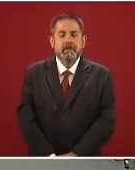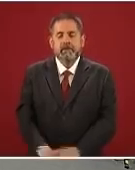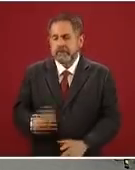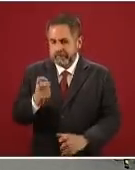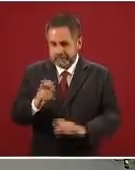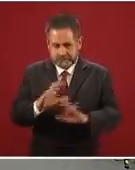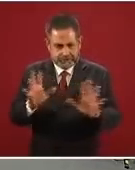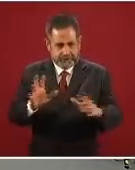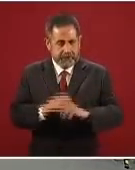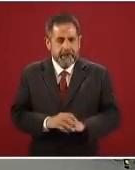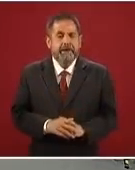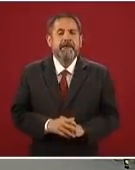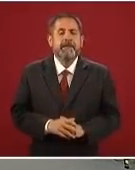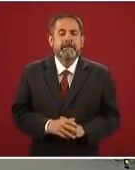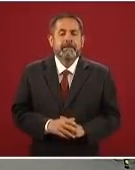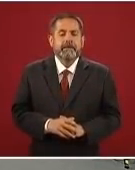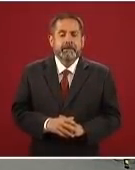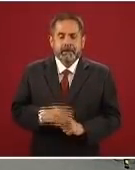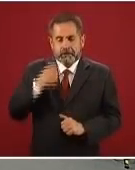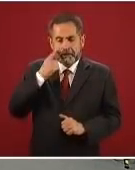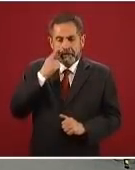Miren,